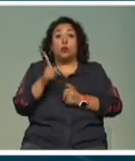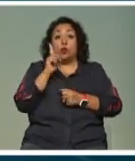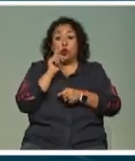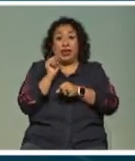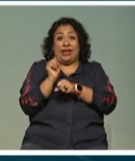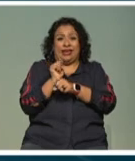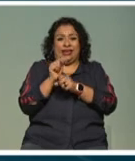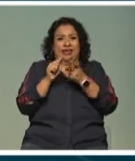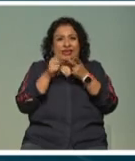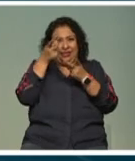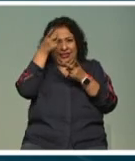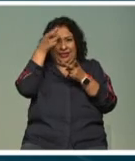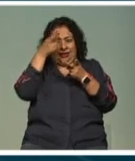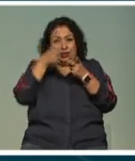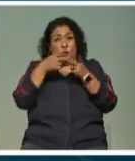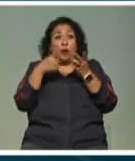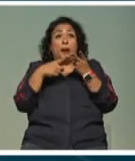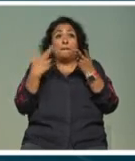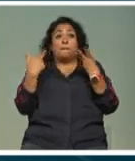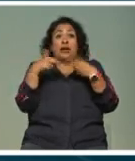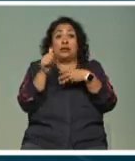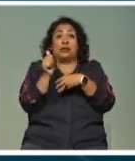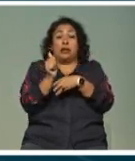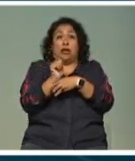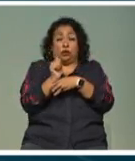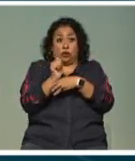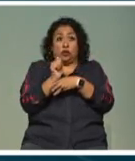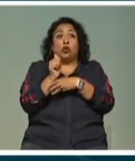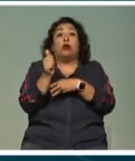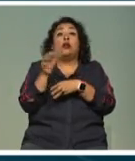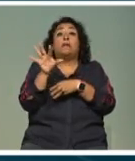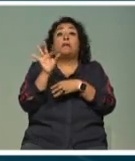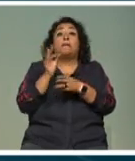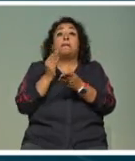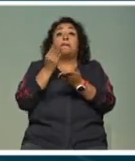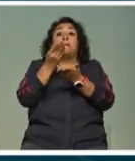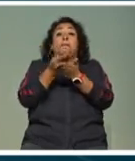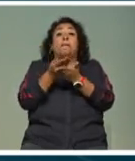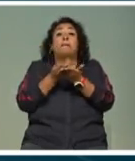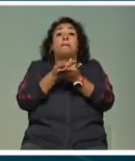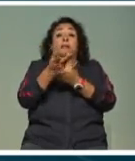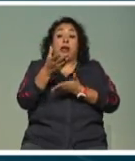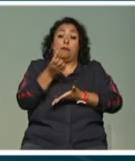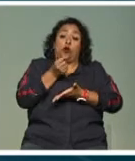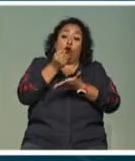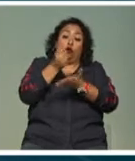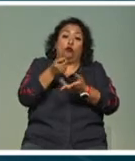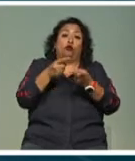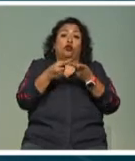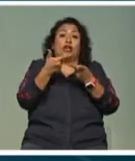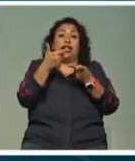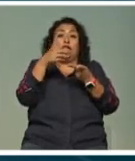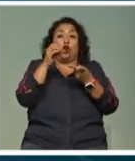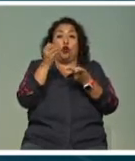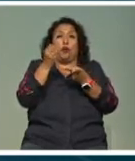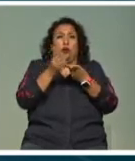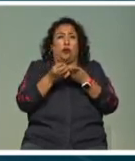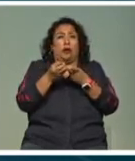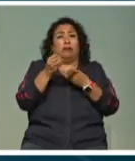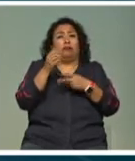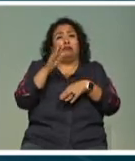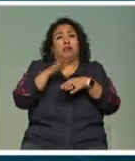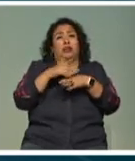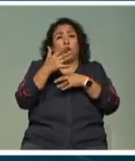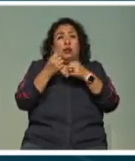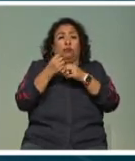Actriz, directora y maestra de actuación. Nominada a los premios Oscar y a los Globos de Oro. Son más de